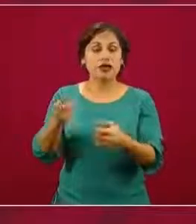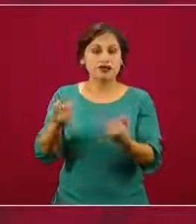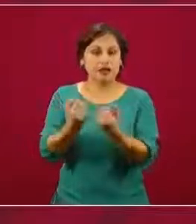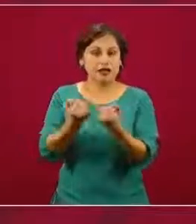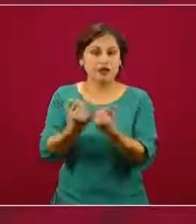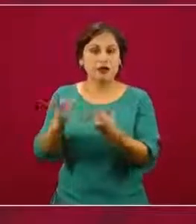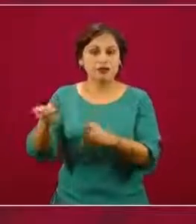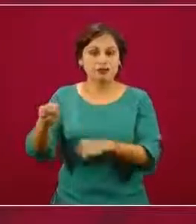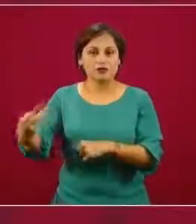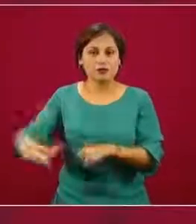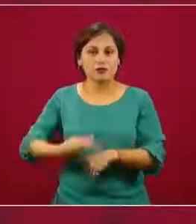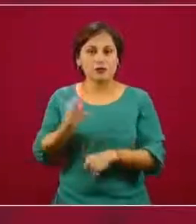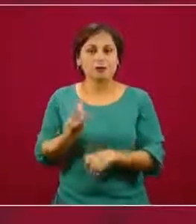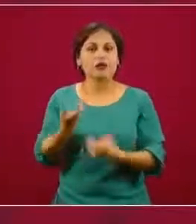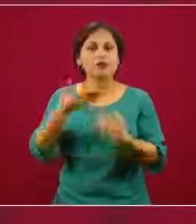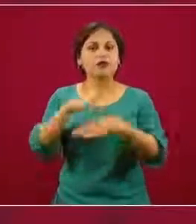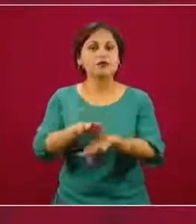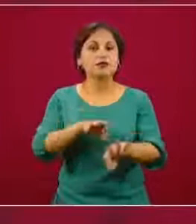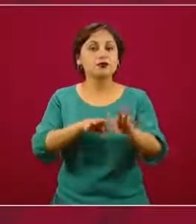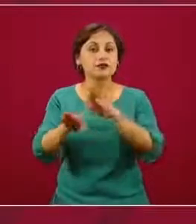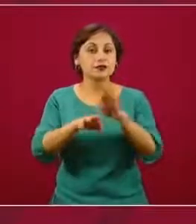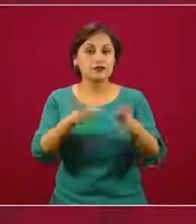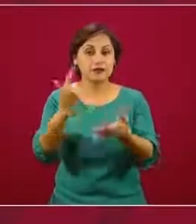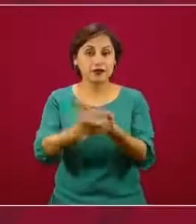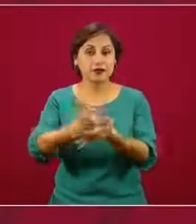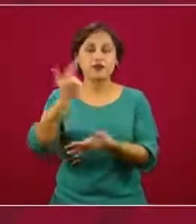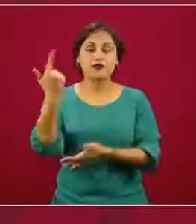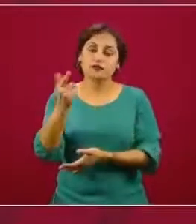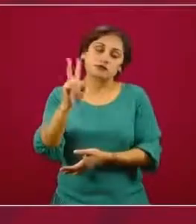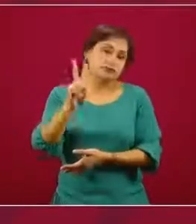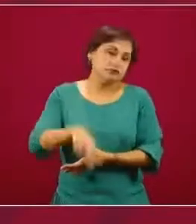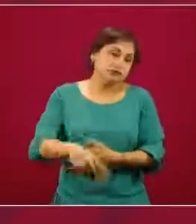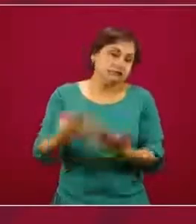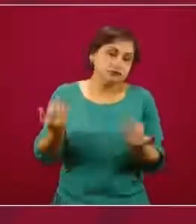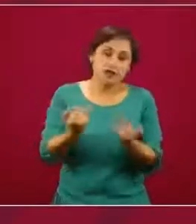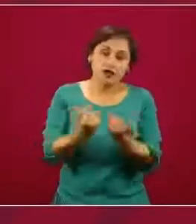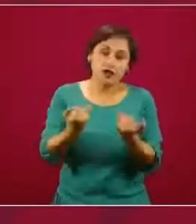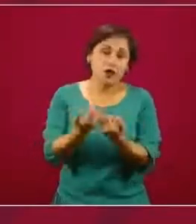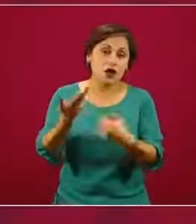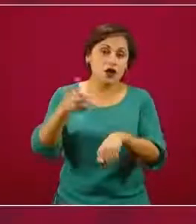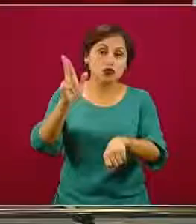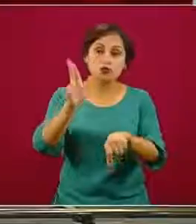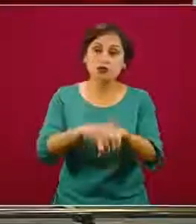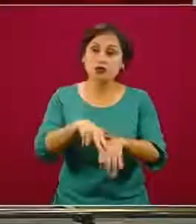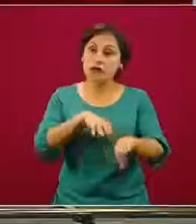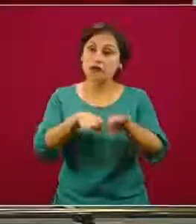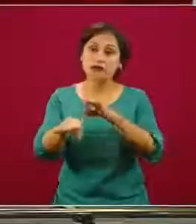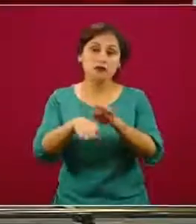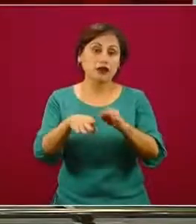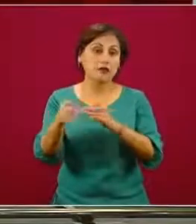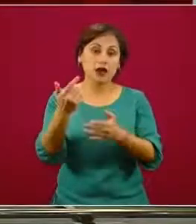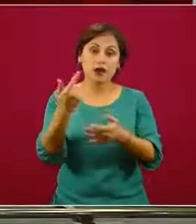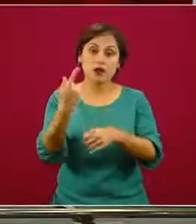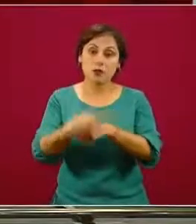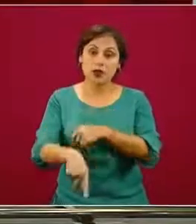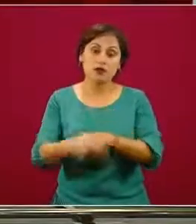las profesiones de riesgo, indudablemente los espacios clínicos y quienes trabajan ahí están en una ocupación de